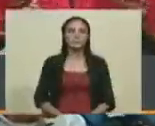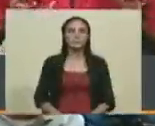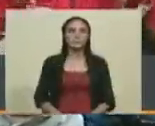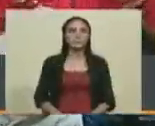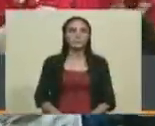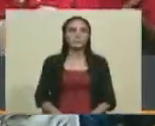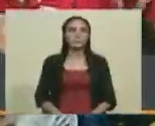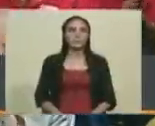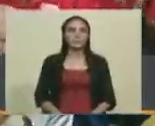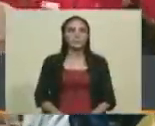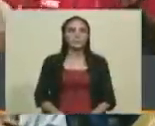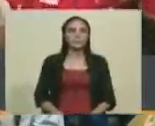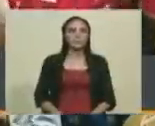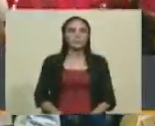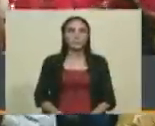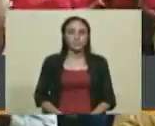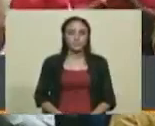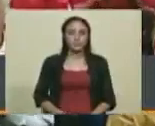Bueno, muchas gracias, presidente.